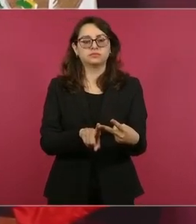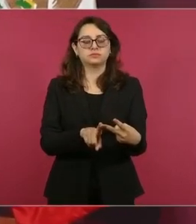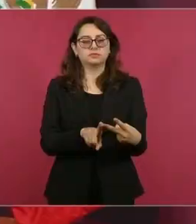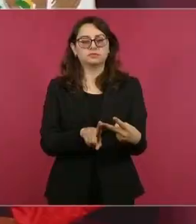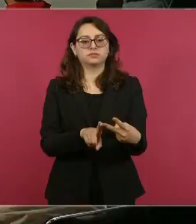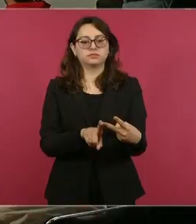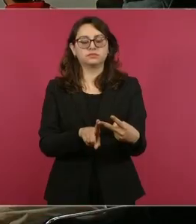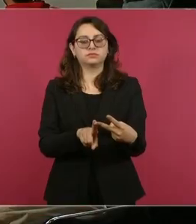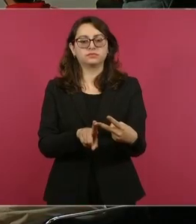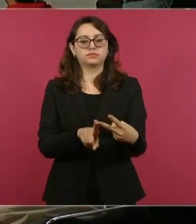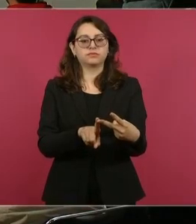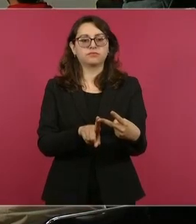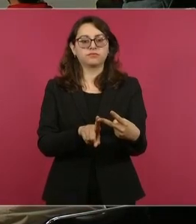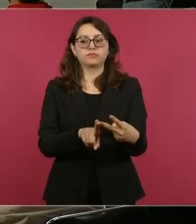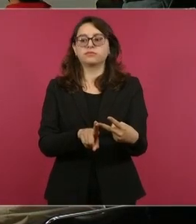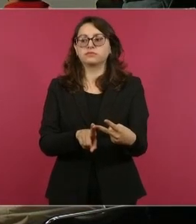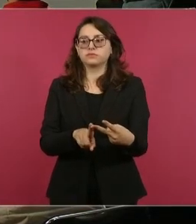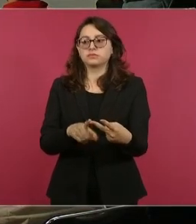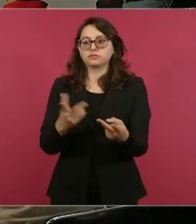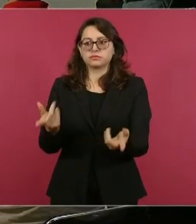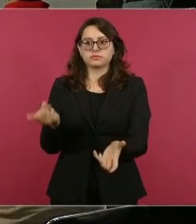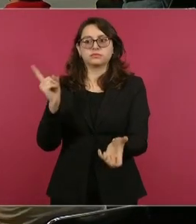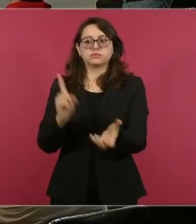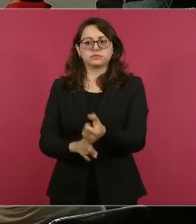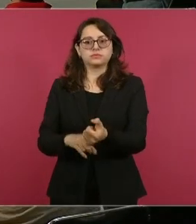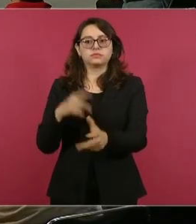necesitamos seguridad.